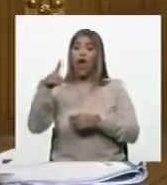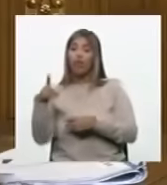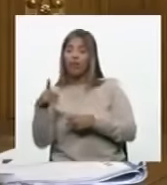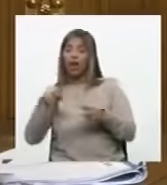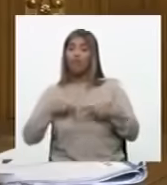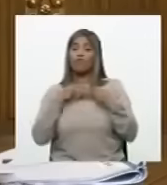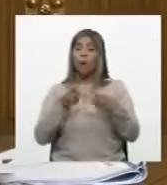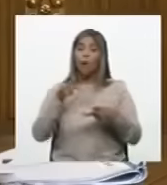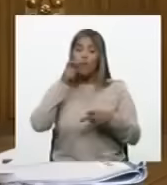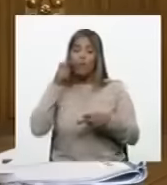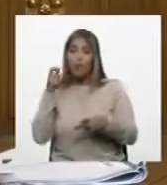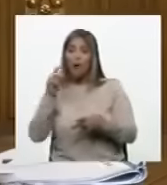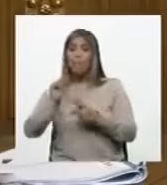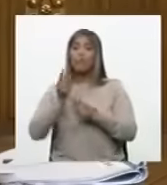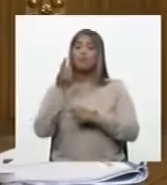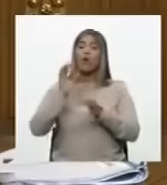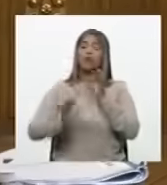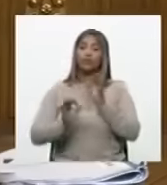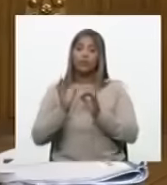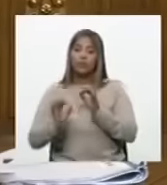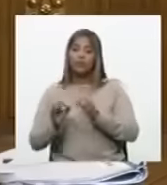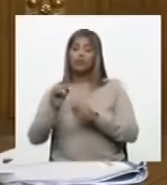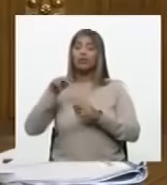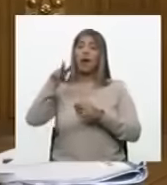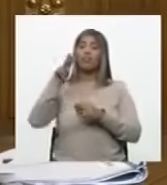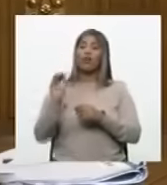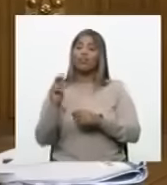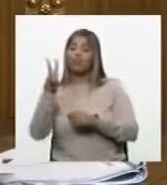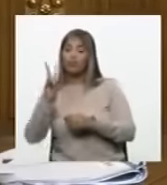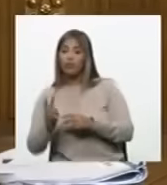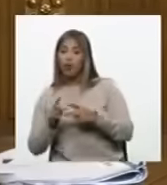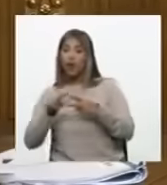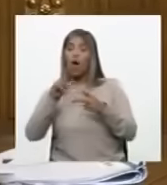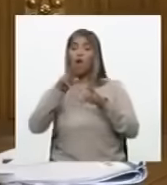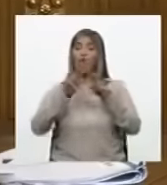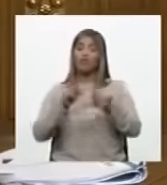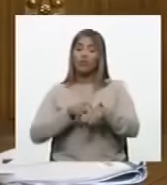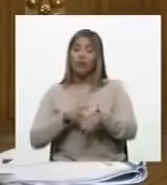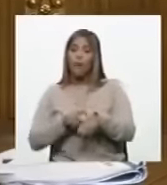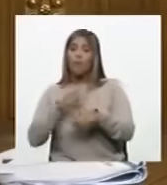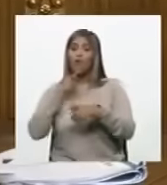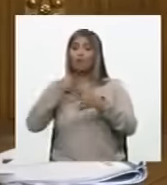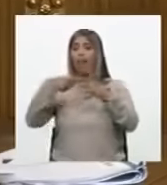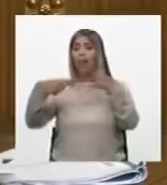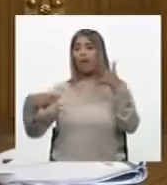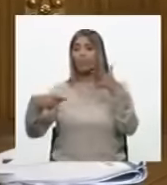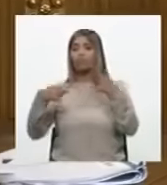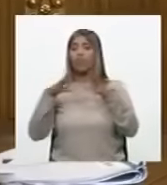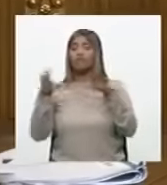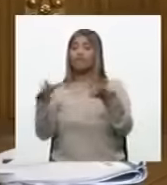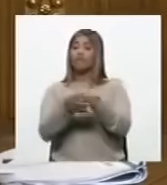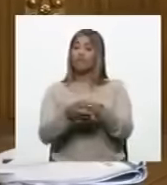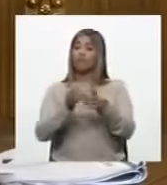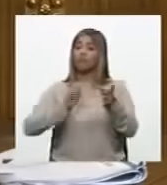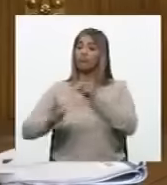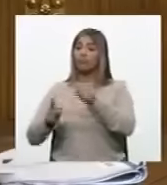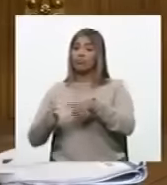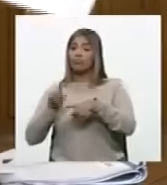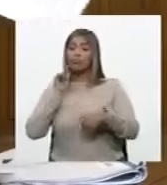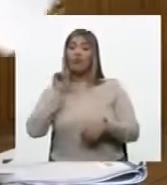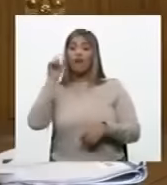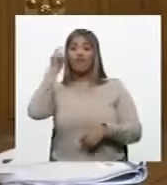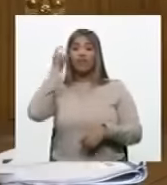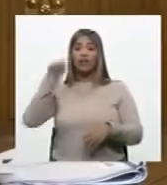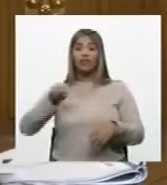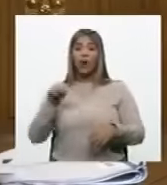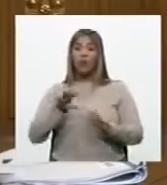Popular, Primero Justicia, 20 Venezuela, Un Nuevo Tiempo, Mesa de Unidad Democrática, entre otros, y sus juntas directivas vigentes para la